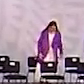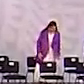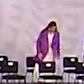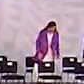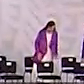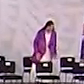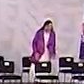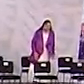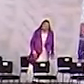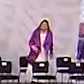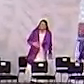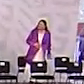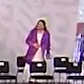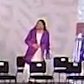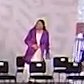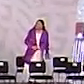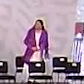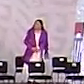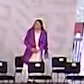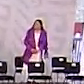vio nacer